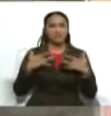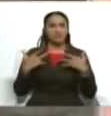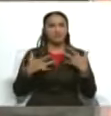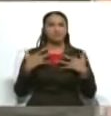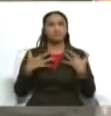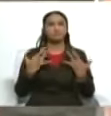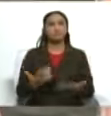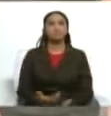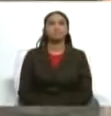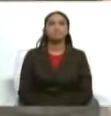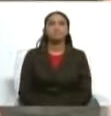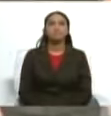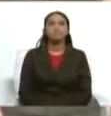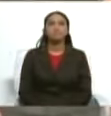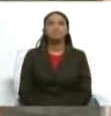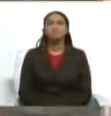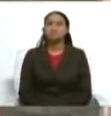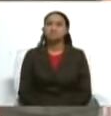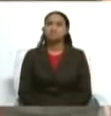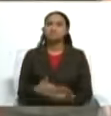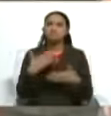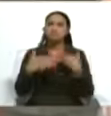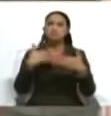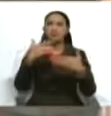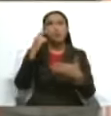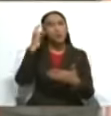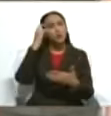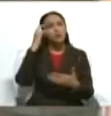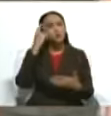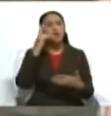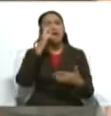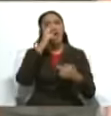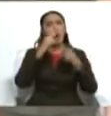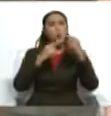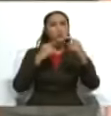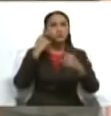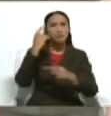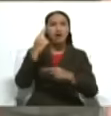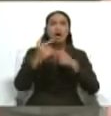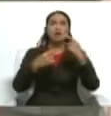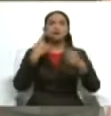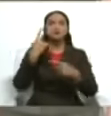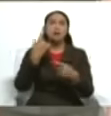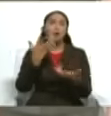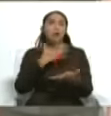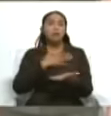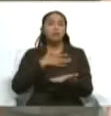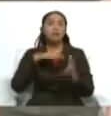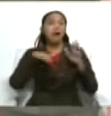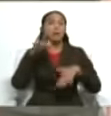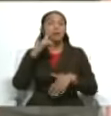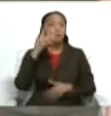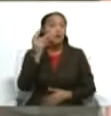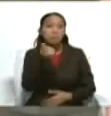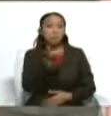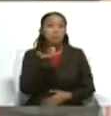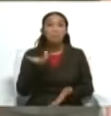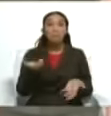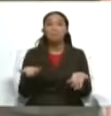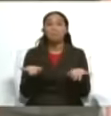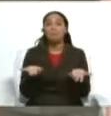Son cosas que van pasando los días, los años, nadie se da cuenta de las cosas que ocurren en la Fuerza Armada, en esos